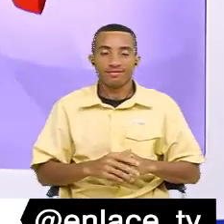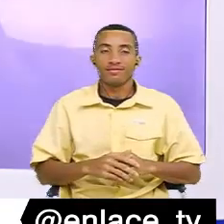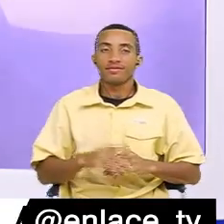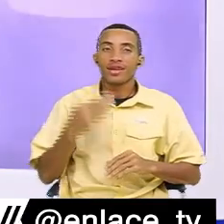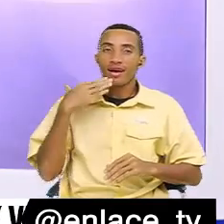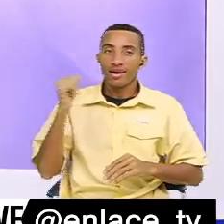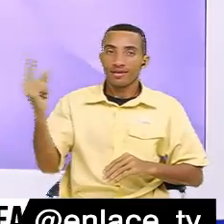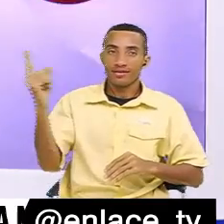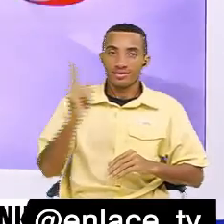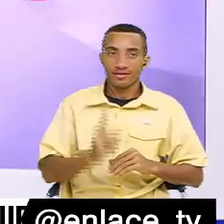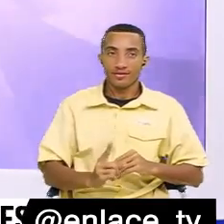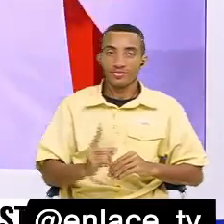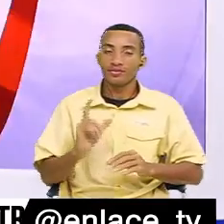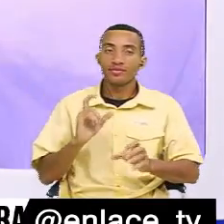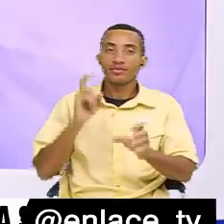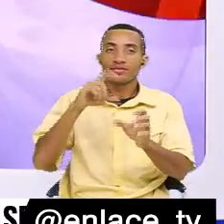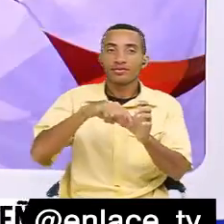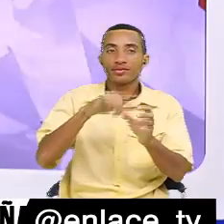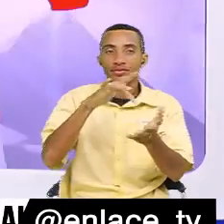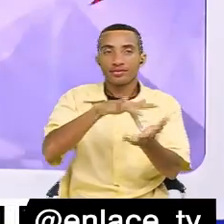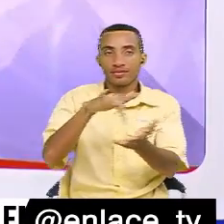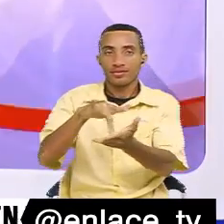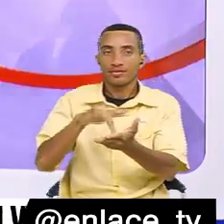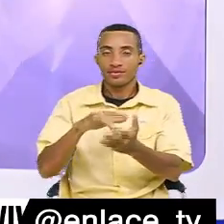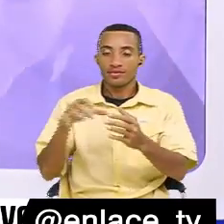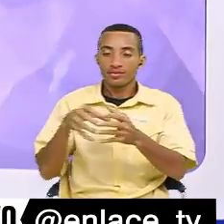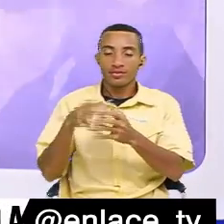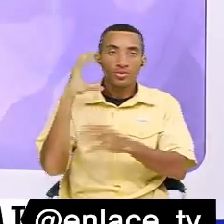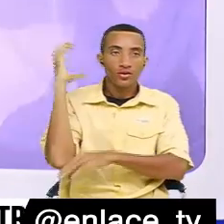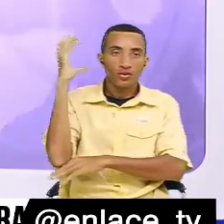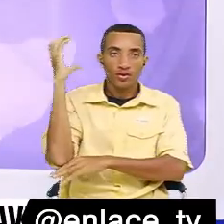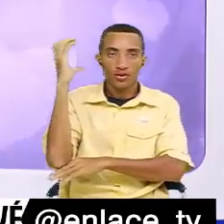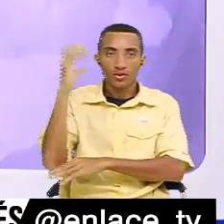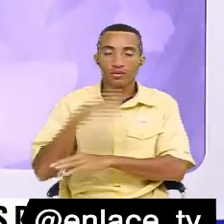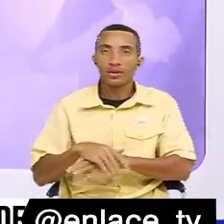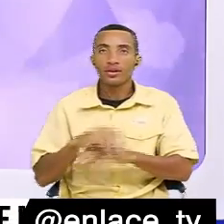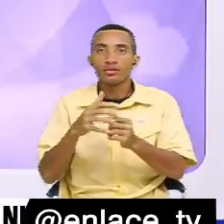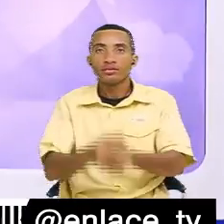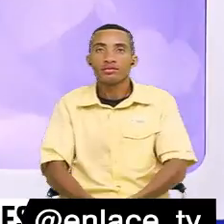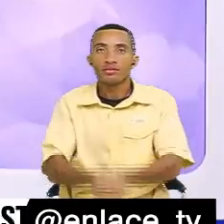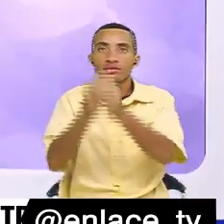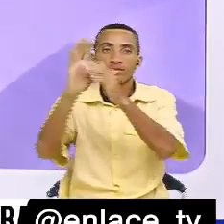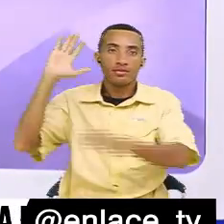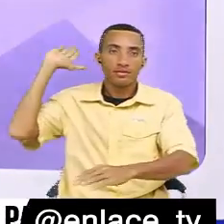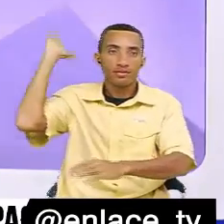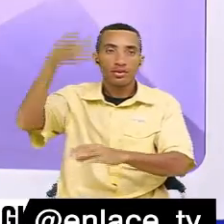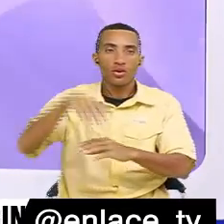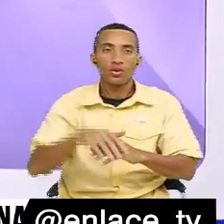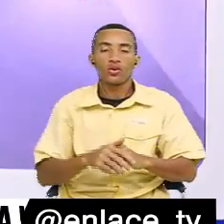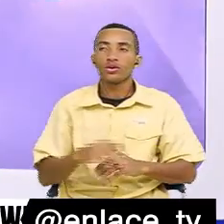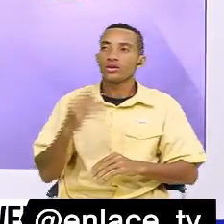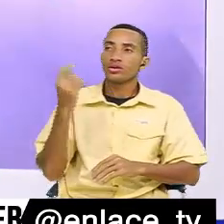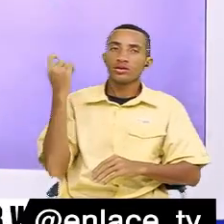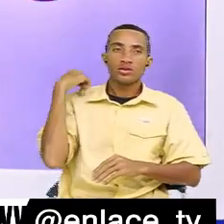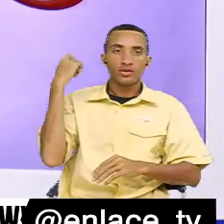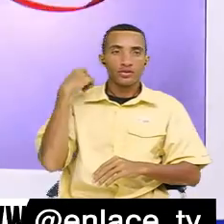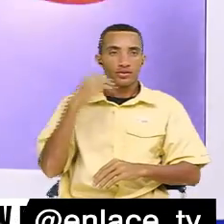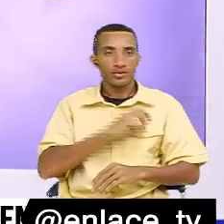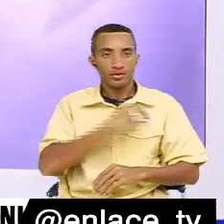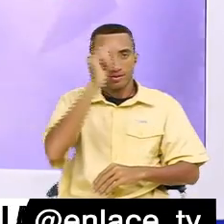Selección Colombia en el campeonato suramericano de esta disciplina deportiva, el cual se cumplió el fin de semana anterior